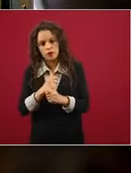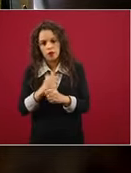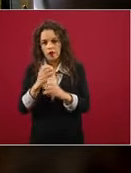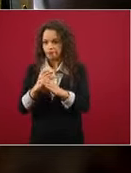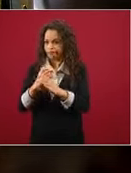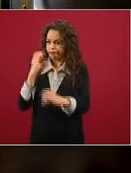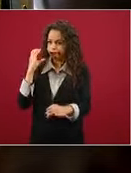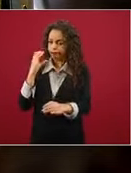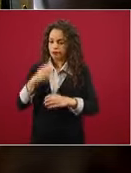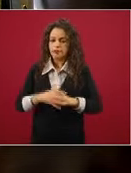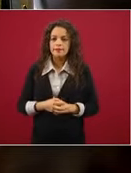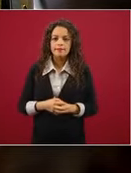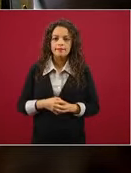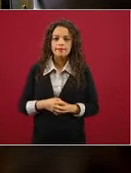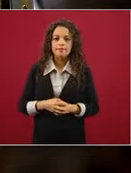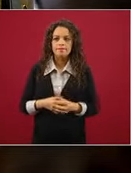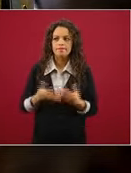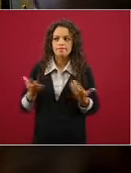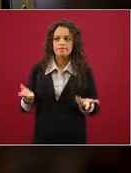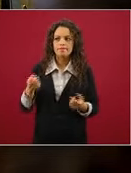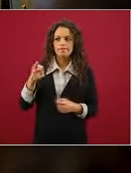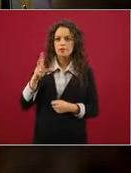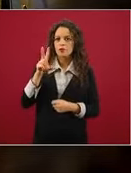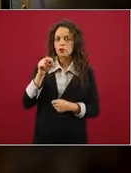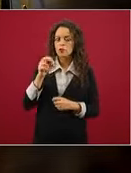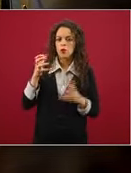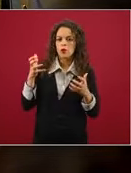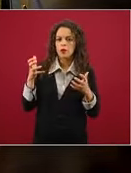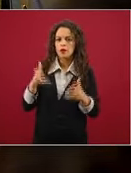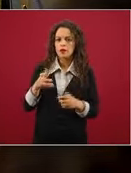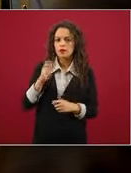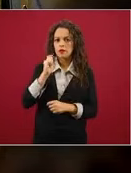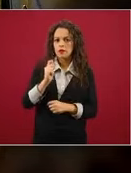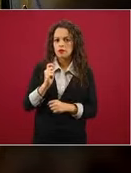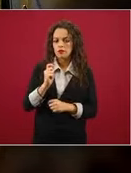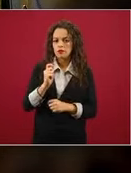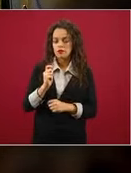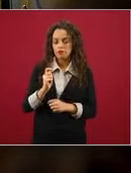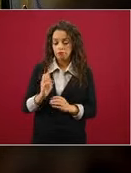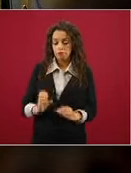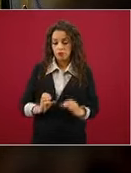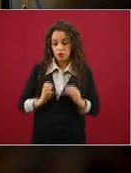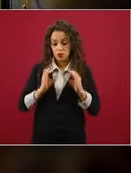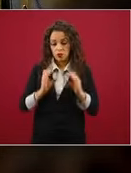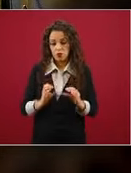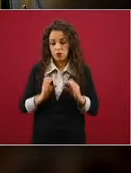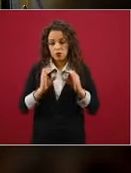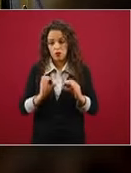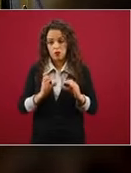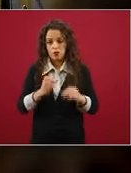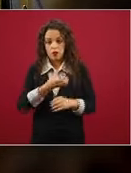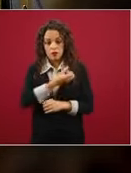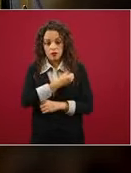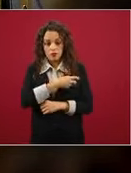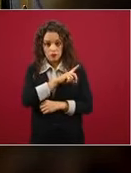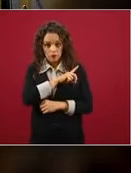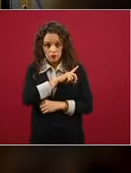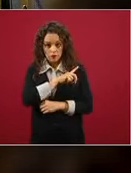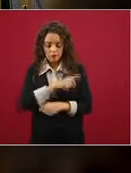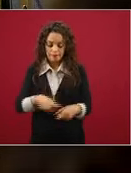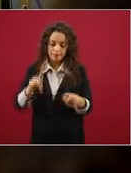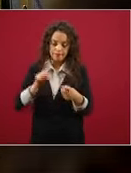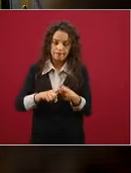que no están llevando a cabo las reglas sanitarias de su sana